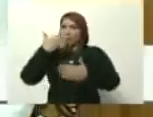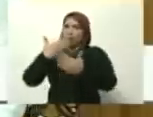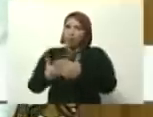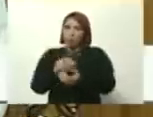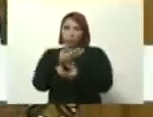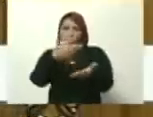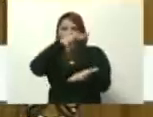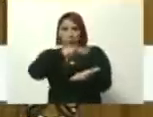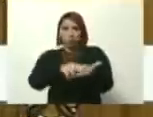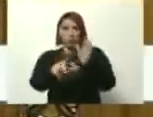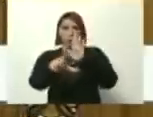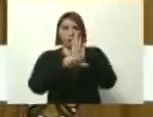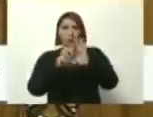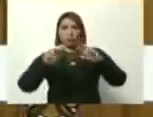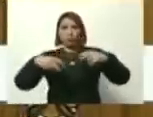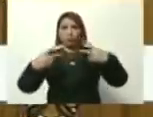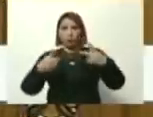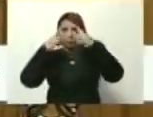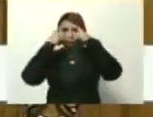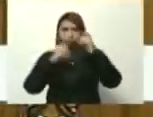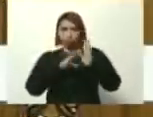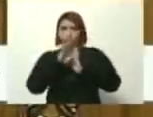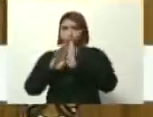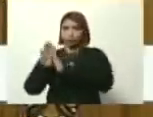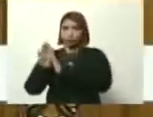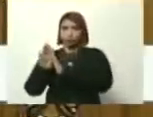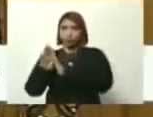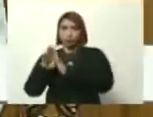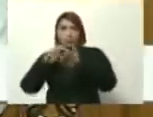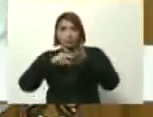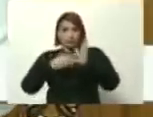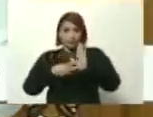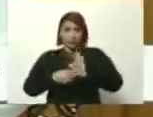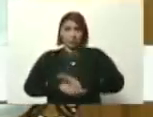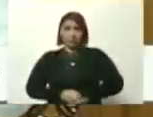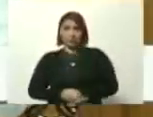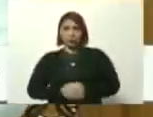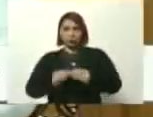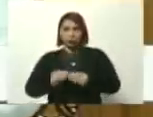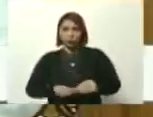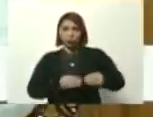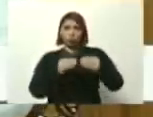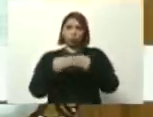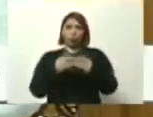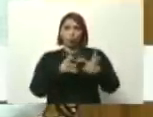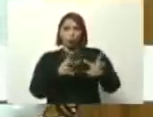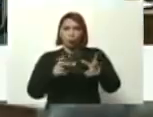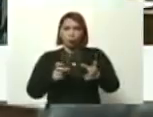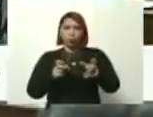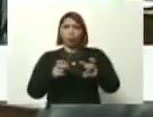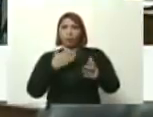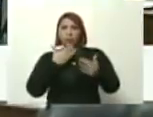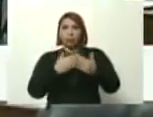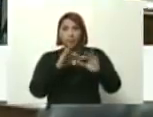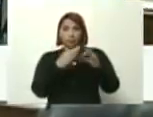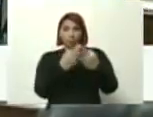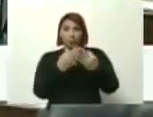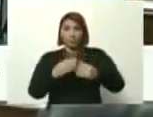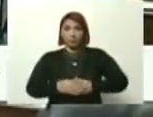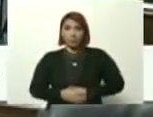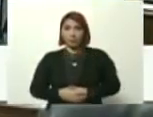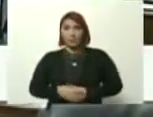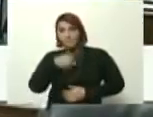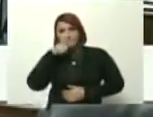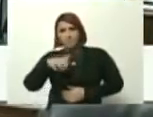ley para los nuevos emprendimientos, que ha significado recuperación de ingresos por parte de la familia. Y el